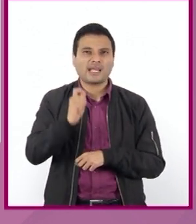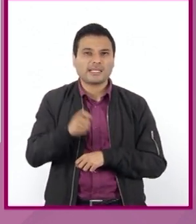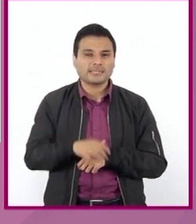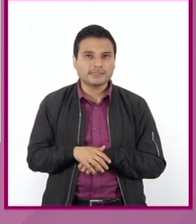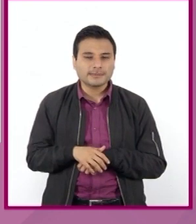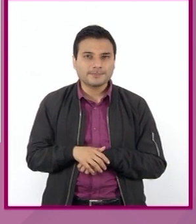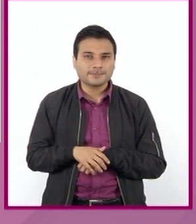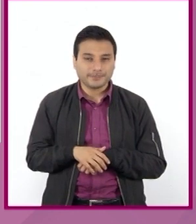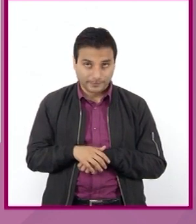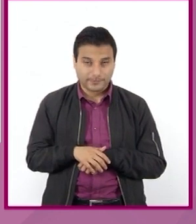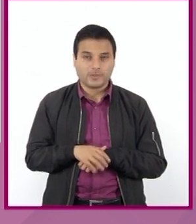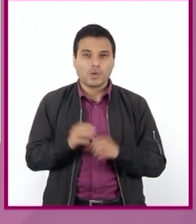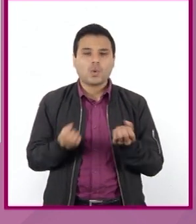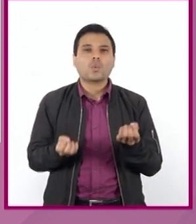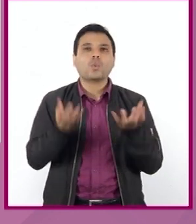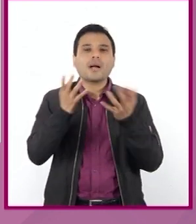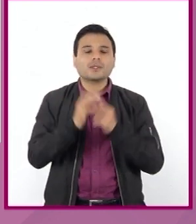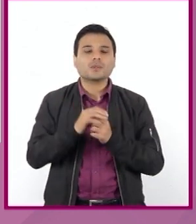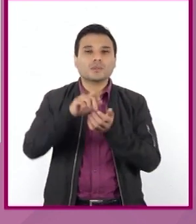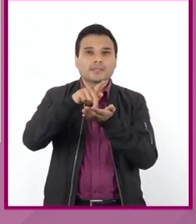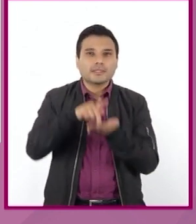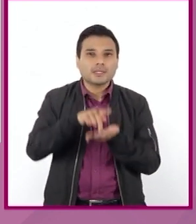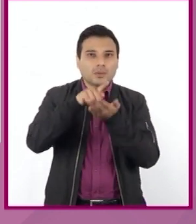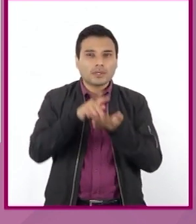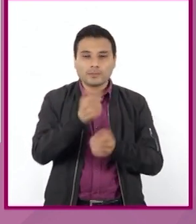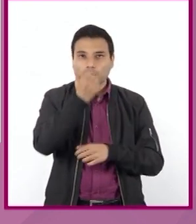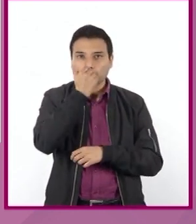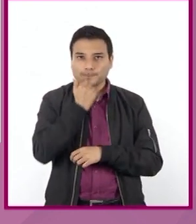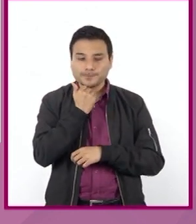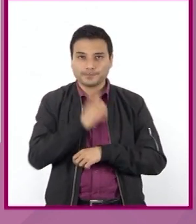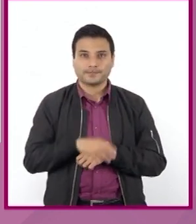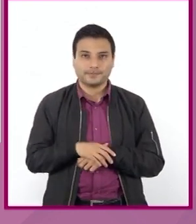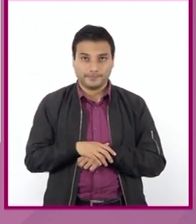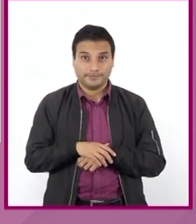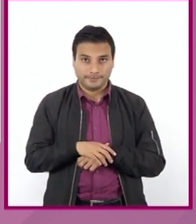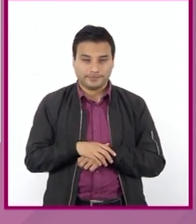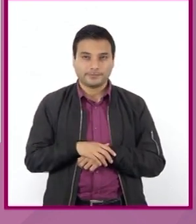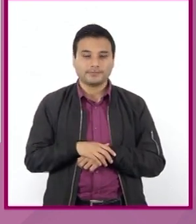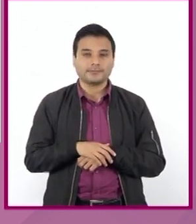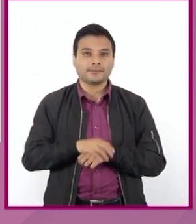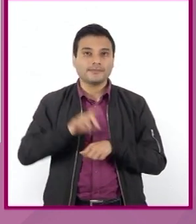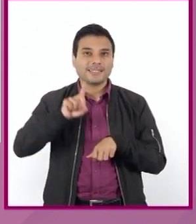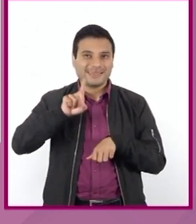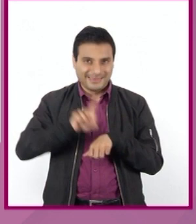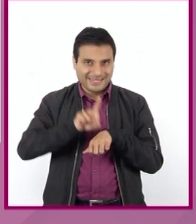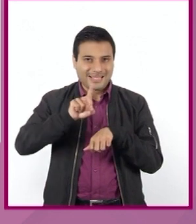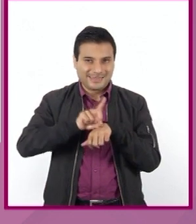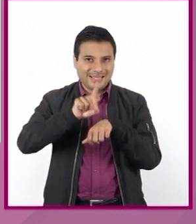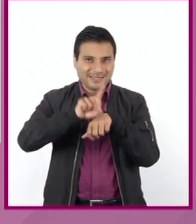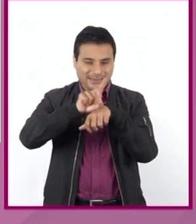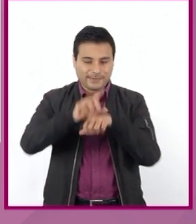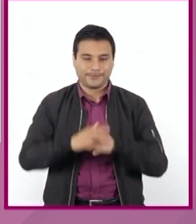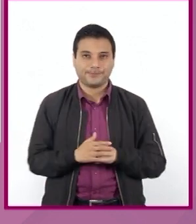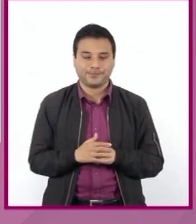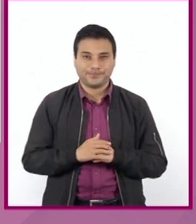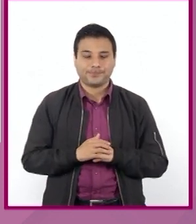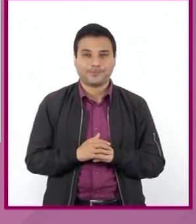ha registrado la cantidad de kilogramos de azúcar que se consumen en correspondencia con los días